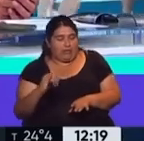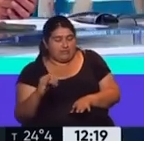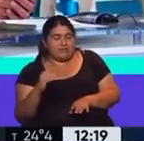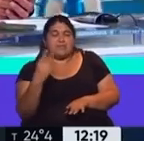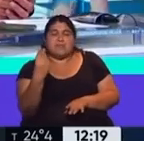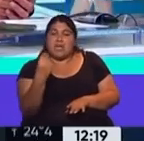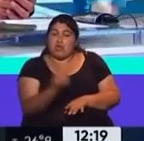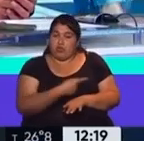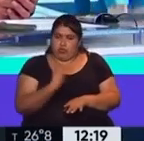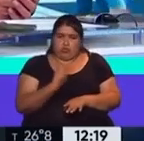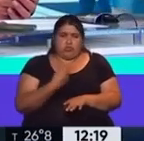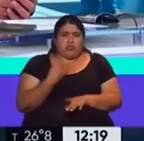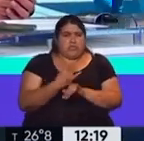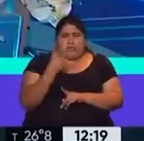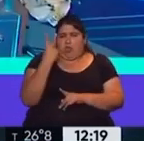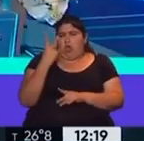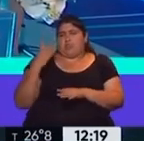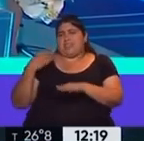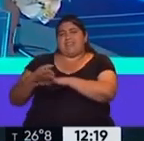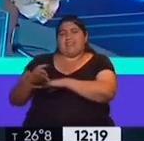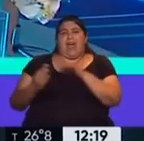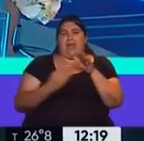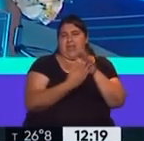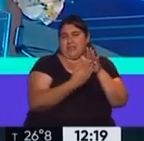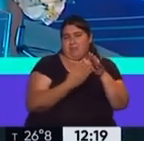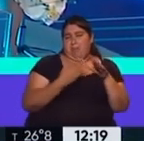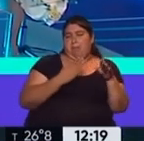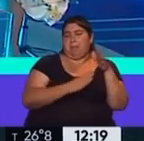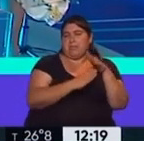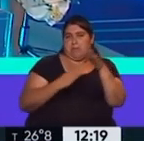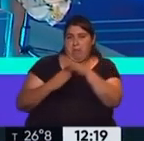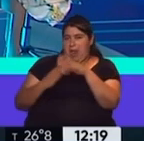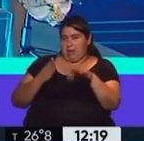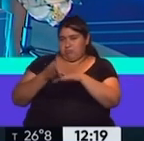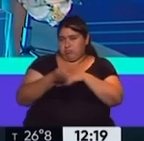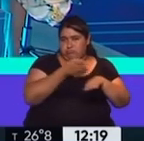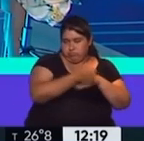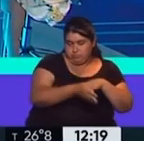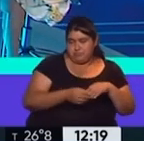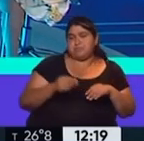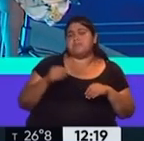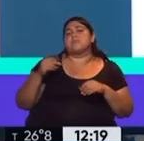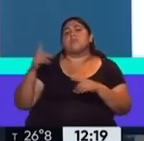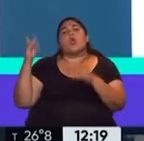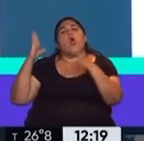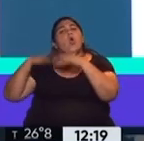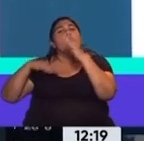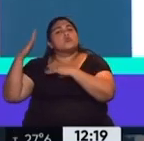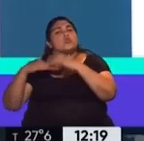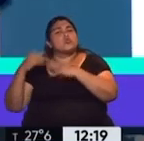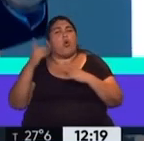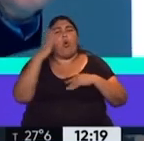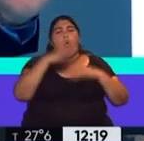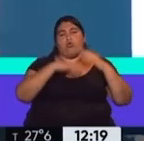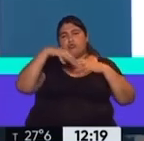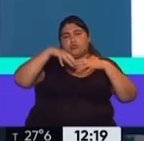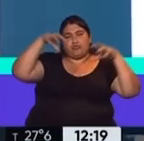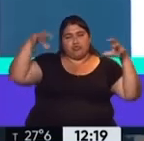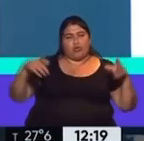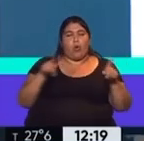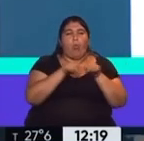a la entrada de todos modos entradas principales en la entrada 22 entradas principales hemos construidos dos mega